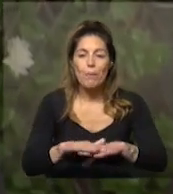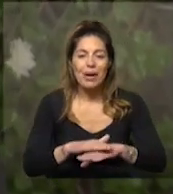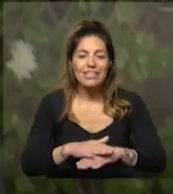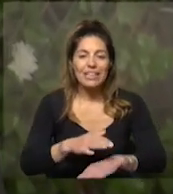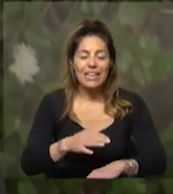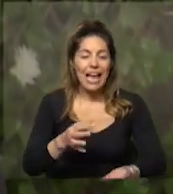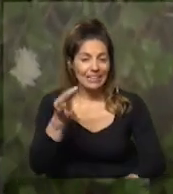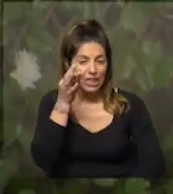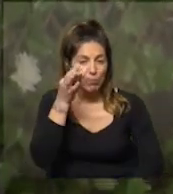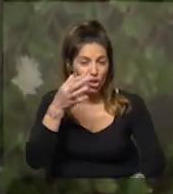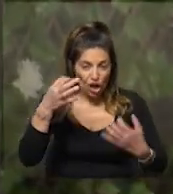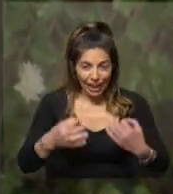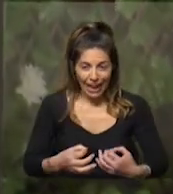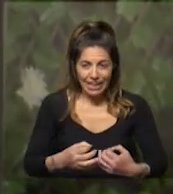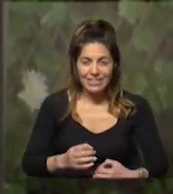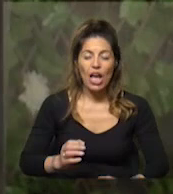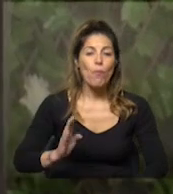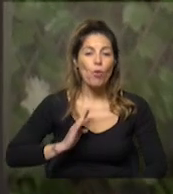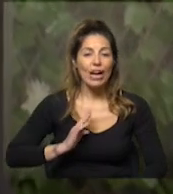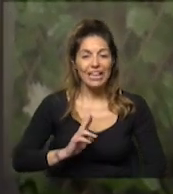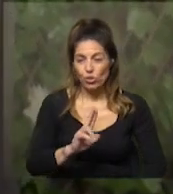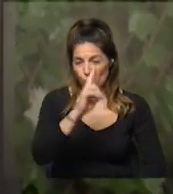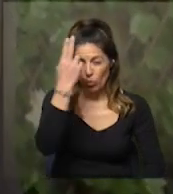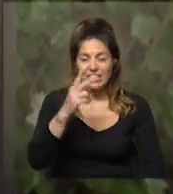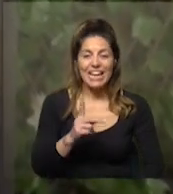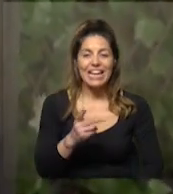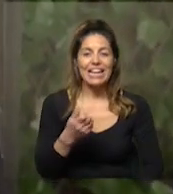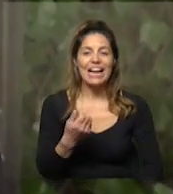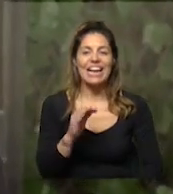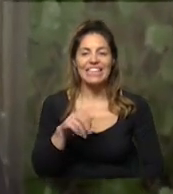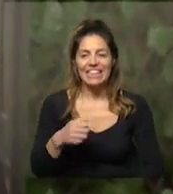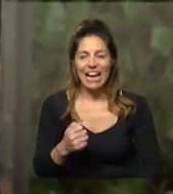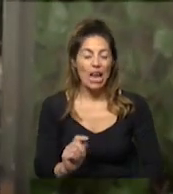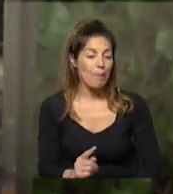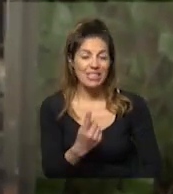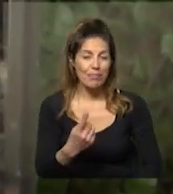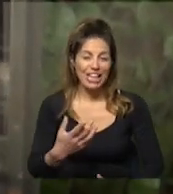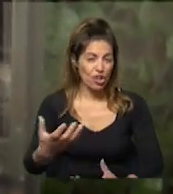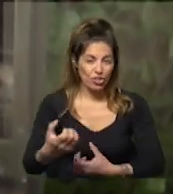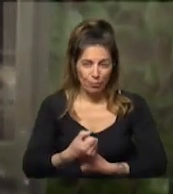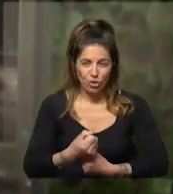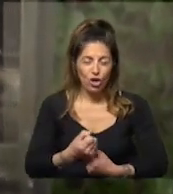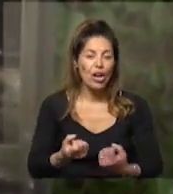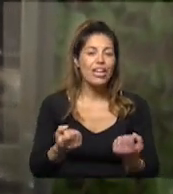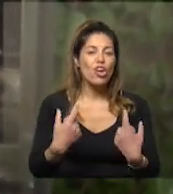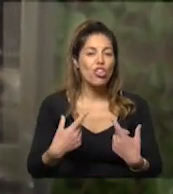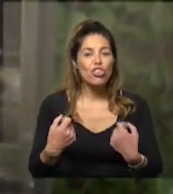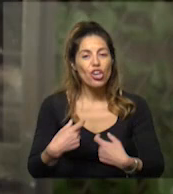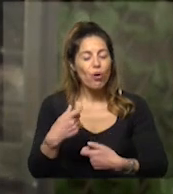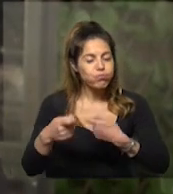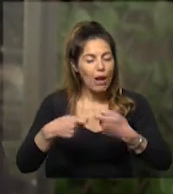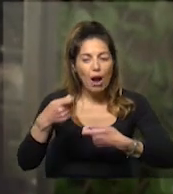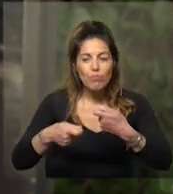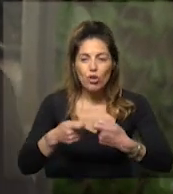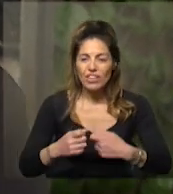de mujeres uruguayas, y Karina fue la principal, la primera que nos apoyó y que nos dio muchísimos aportes muy